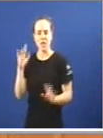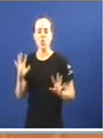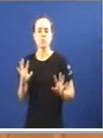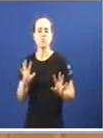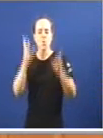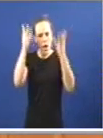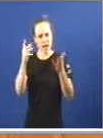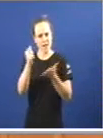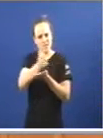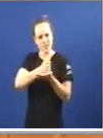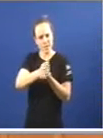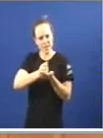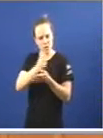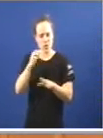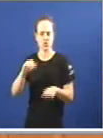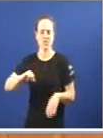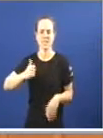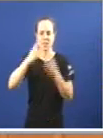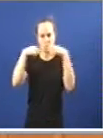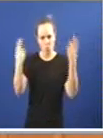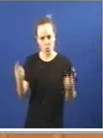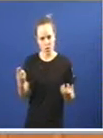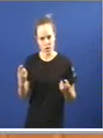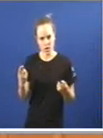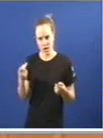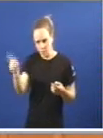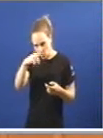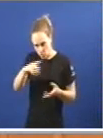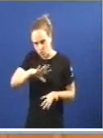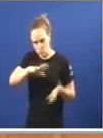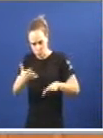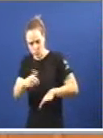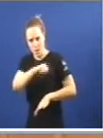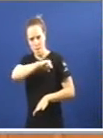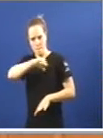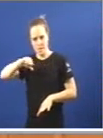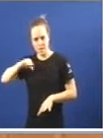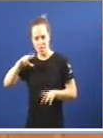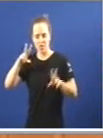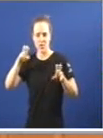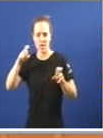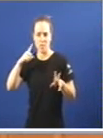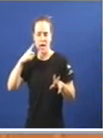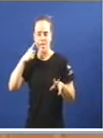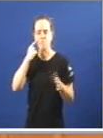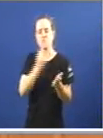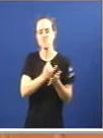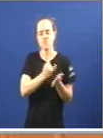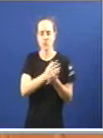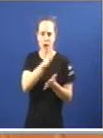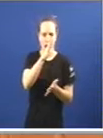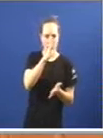la sanidad pública va a privatizar vostedes a recogida de muestras para análisis de aguas y las